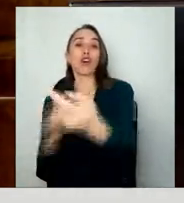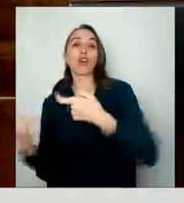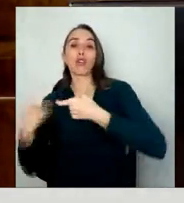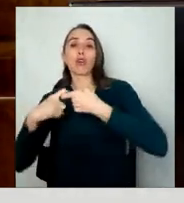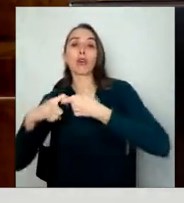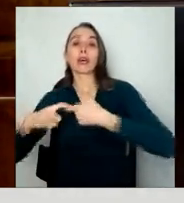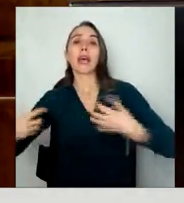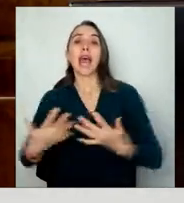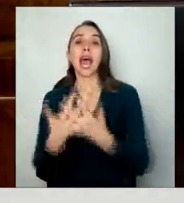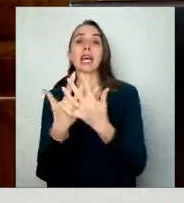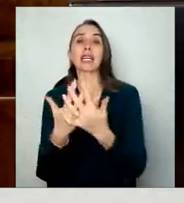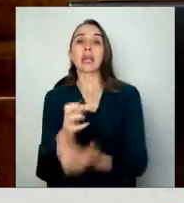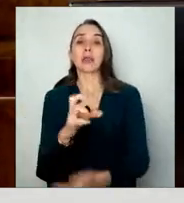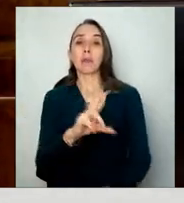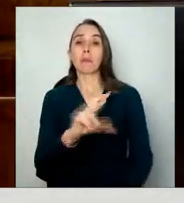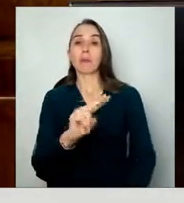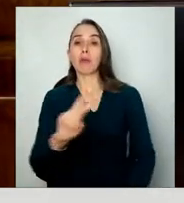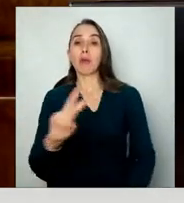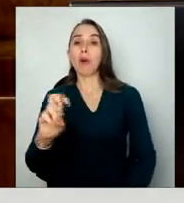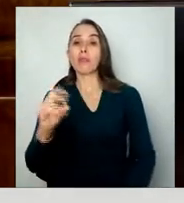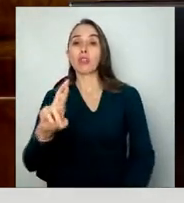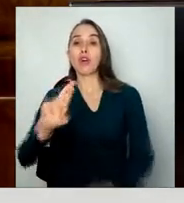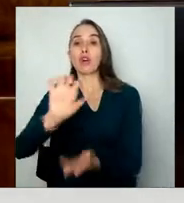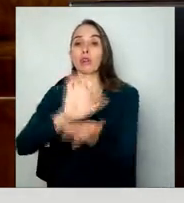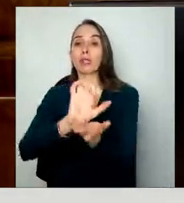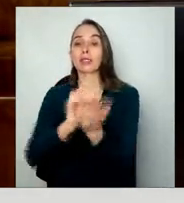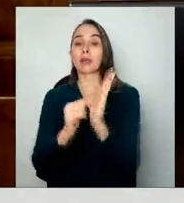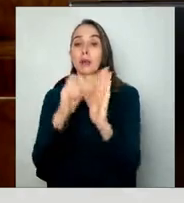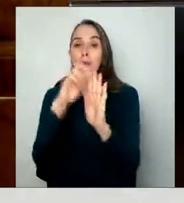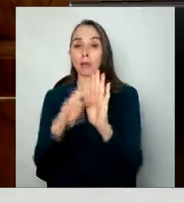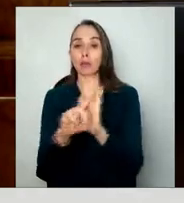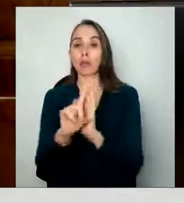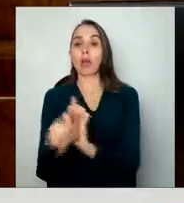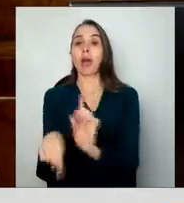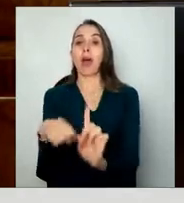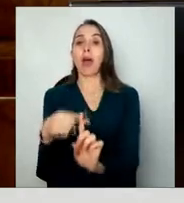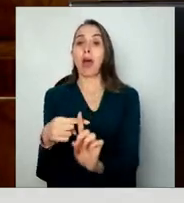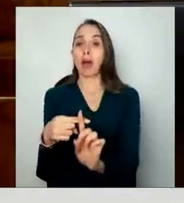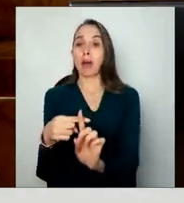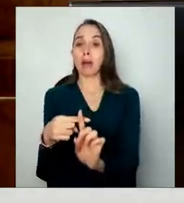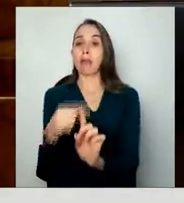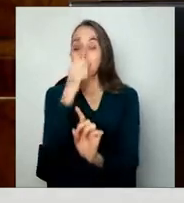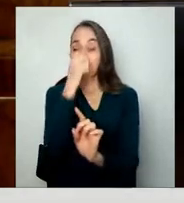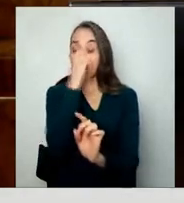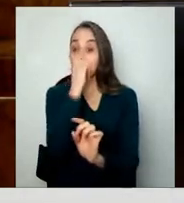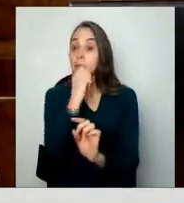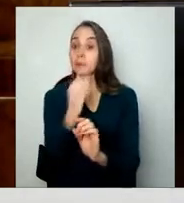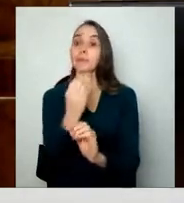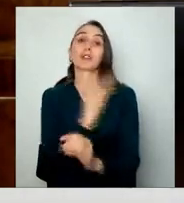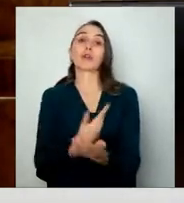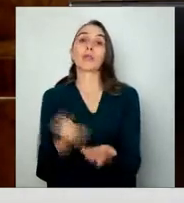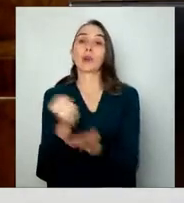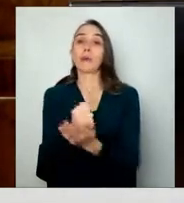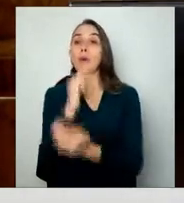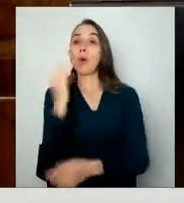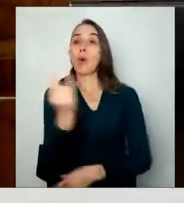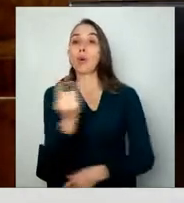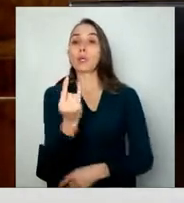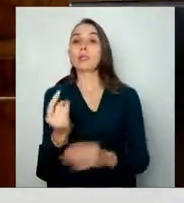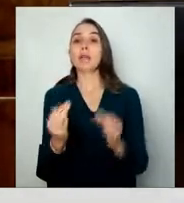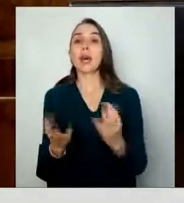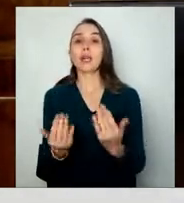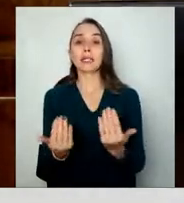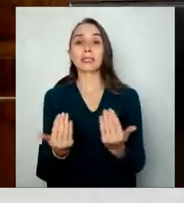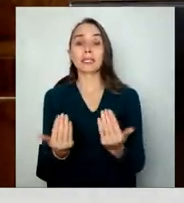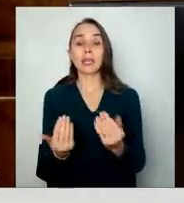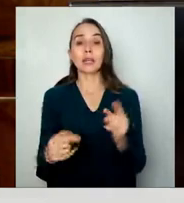Por supuesto que hoy este proyecto además se pone de urgencia porque es muy necesario para combatir